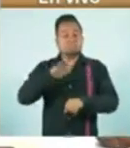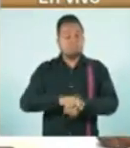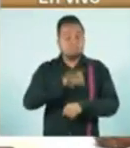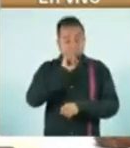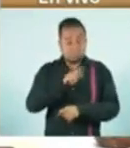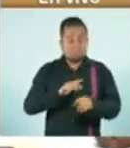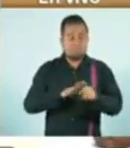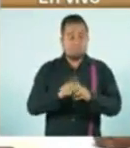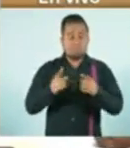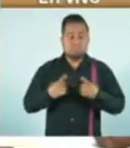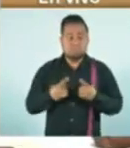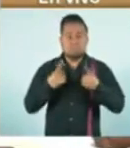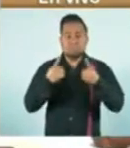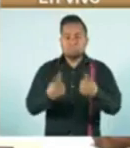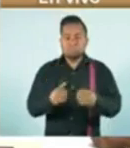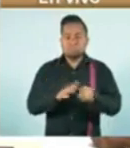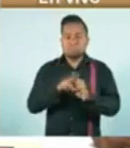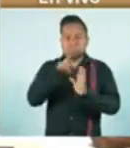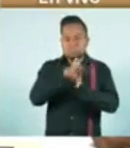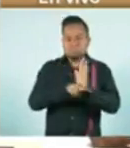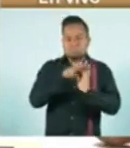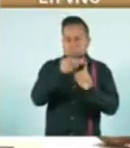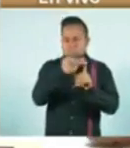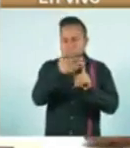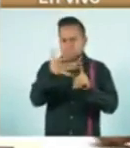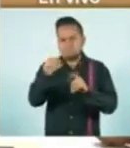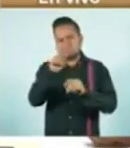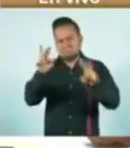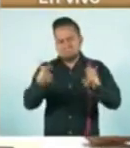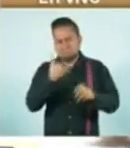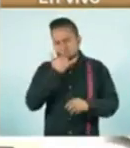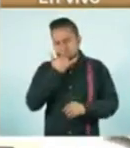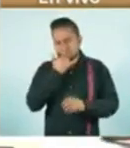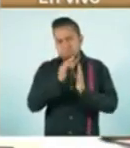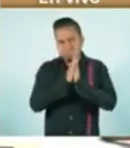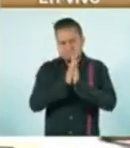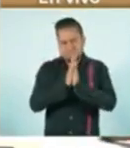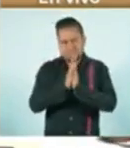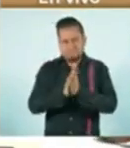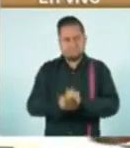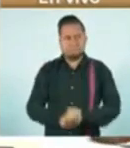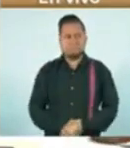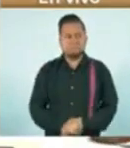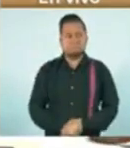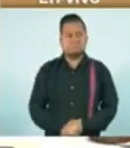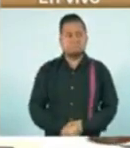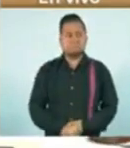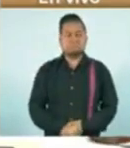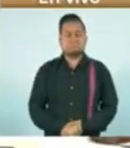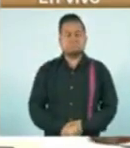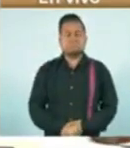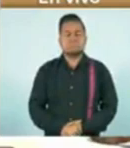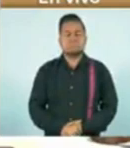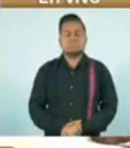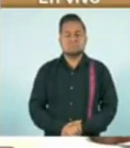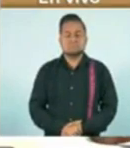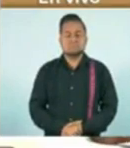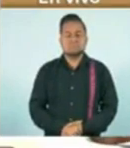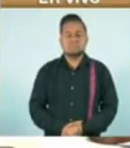les va a brindar, es el video, esto es de otro tema, por favor. Se les va a